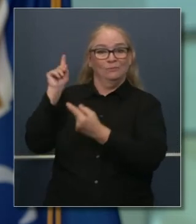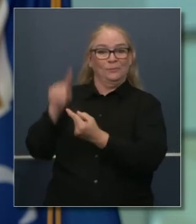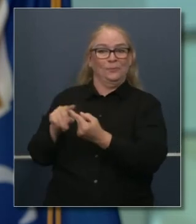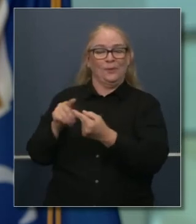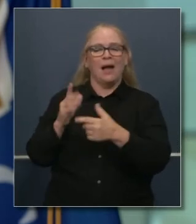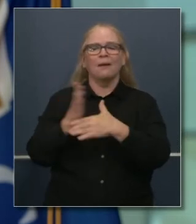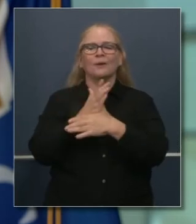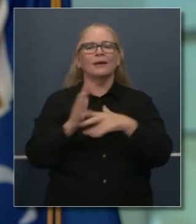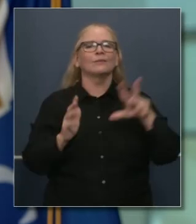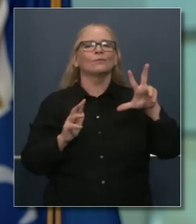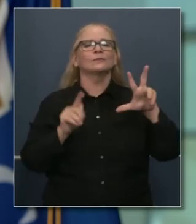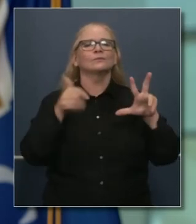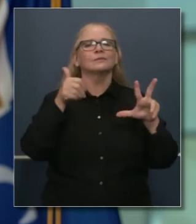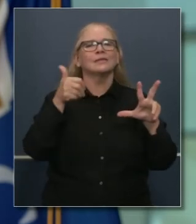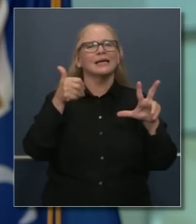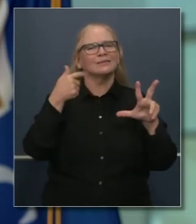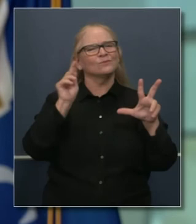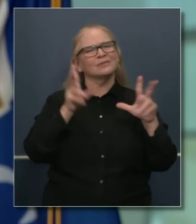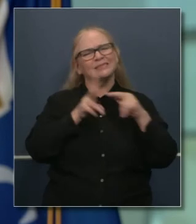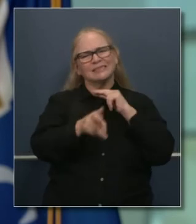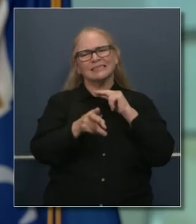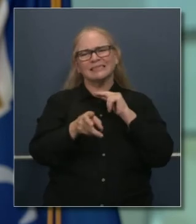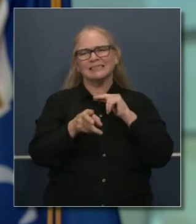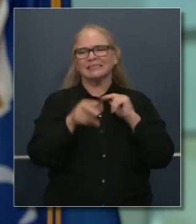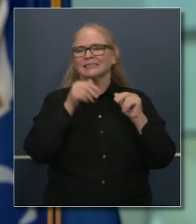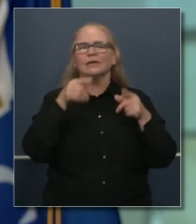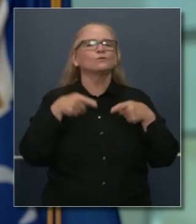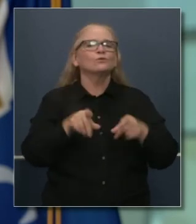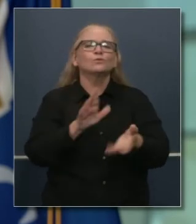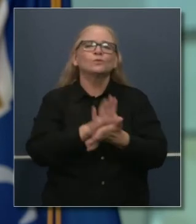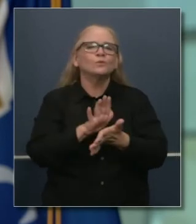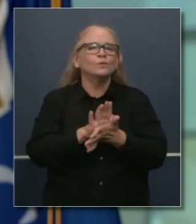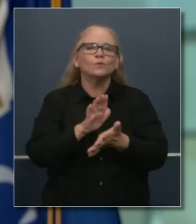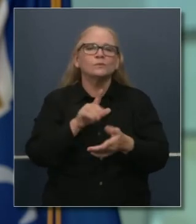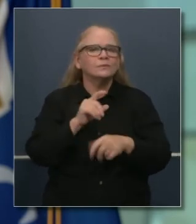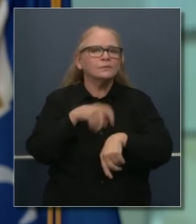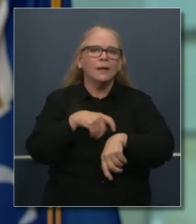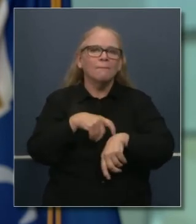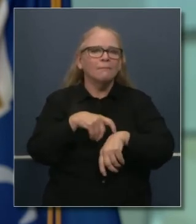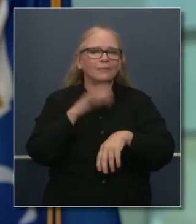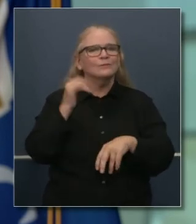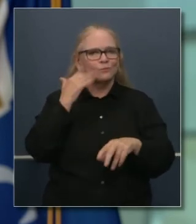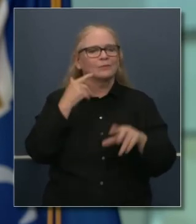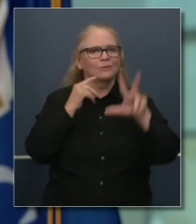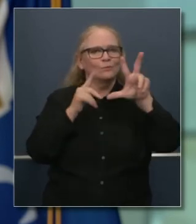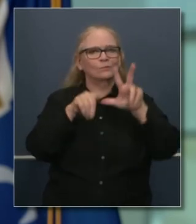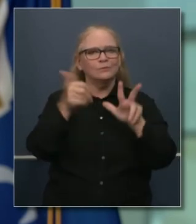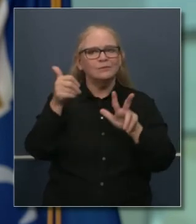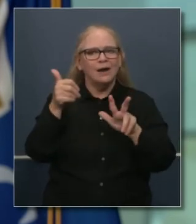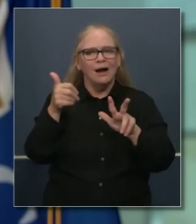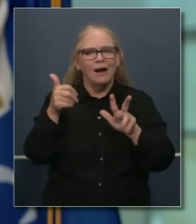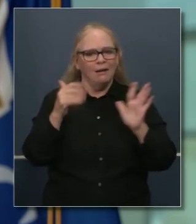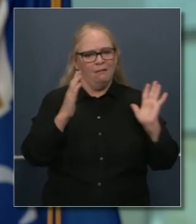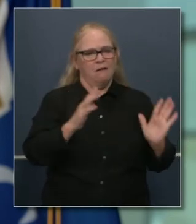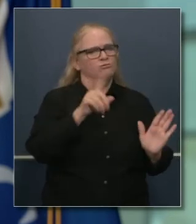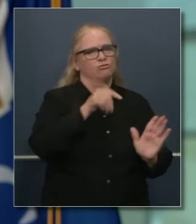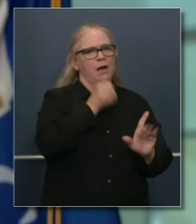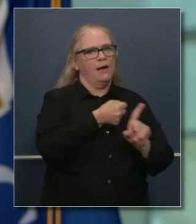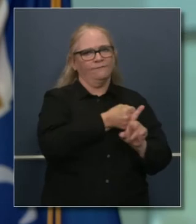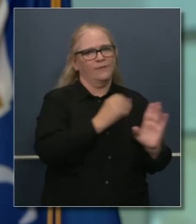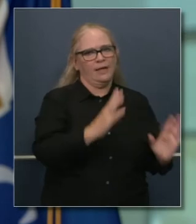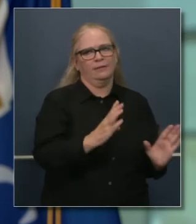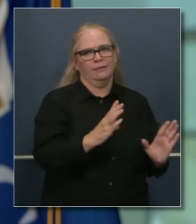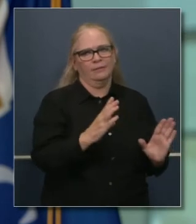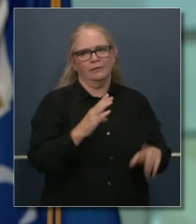pico no en las horas de más de tempranas horas de escuela sí